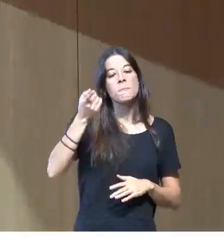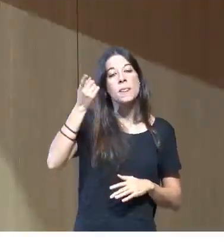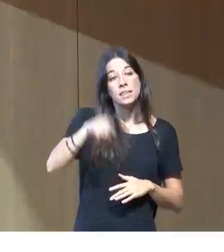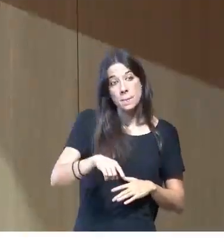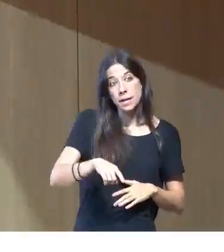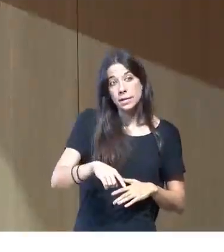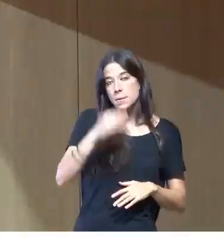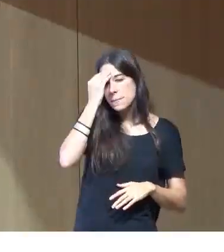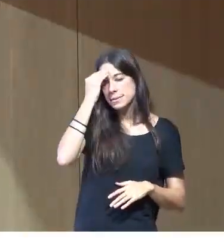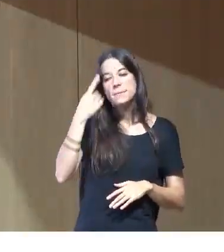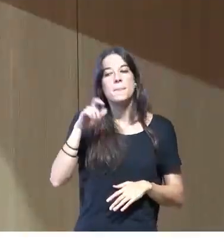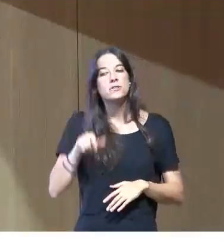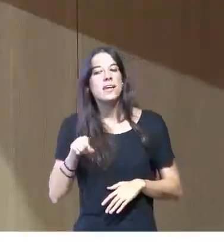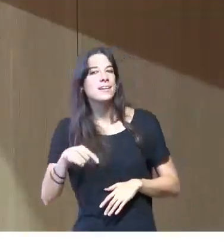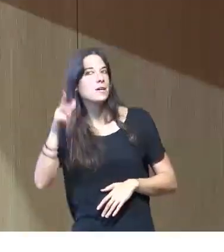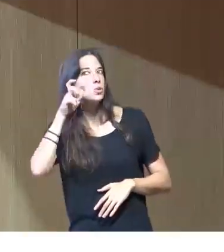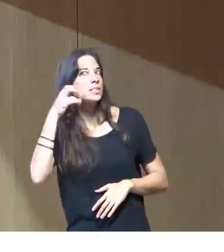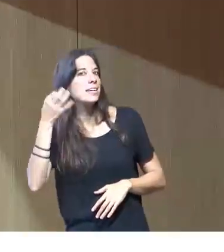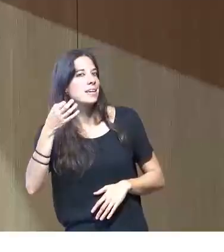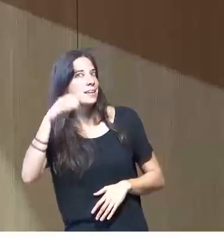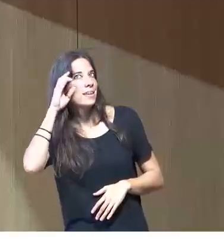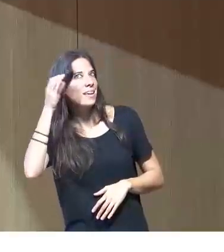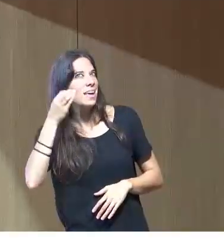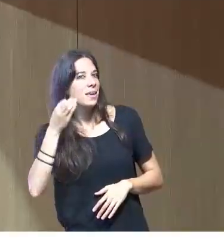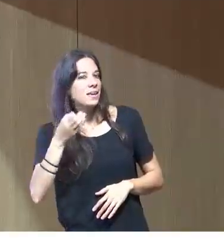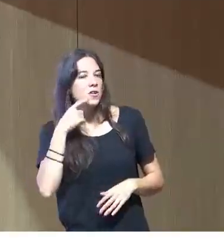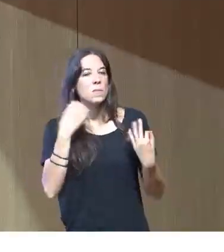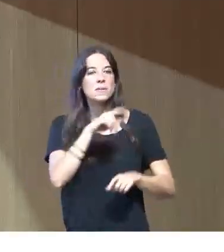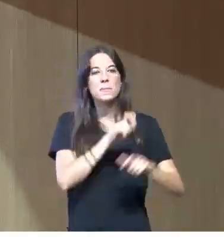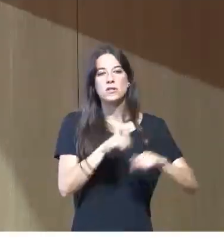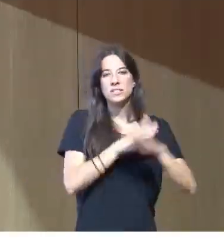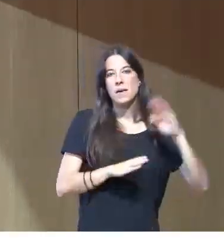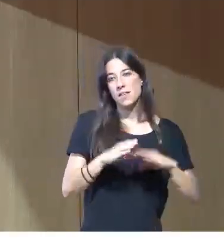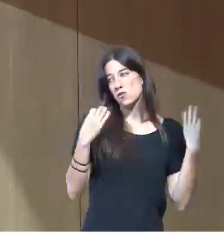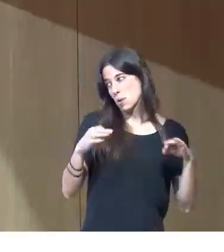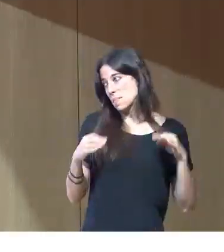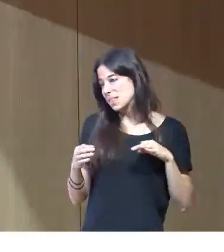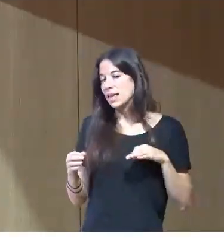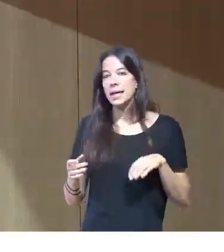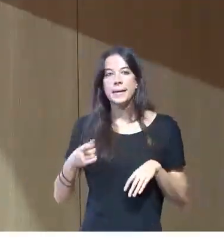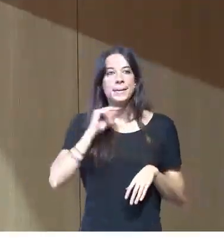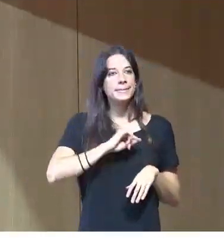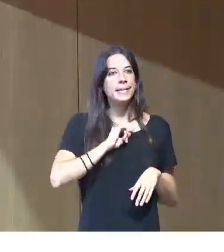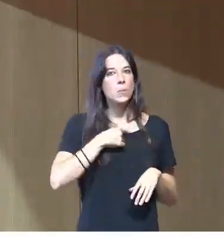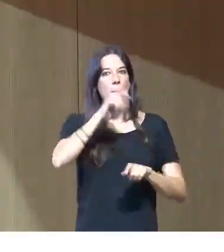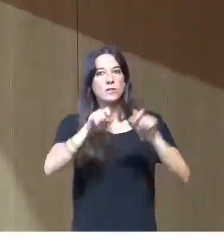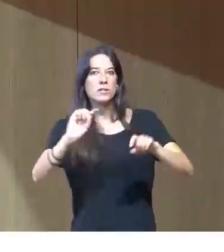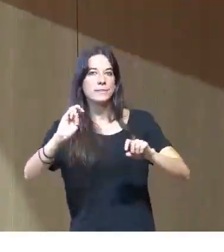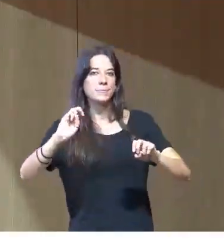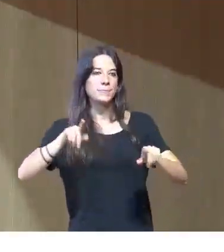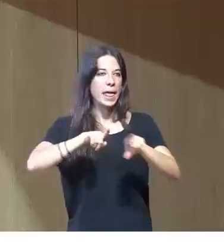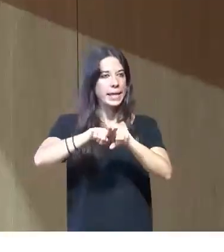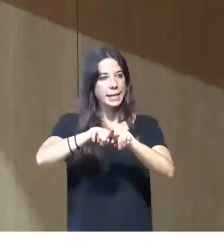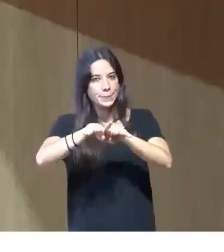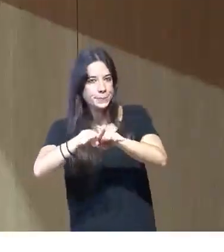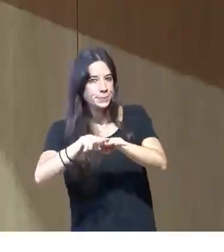es lo que Escucha esta persona y las personas con discapacidad Pues a menudo se se enfrenta a críticas a juicios de